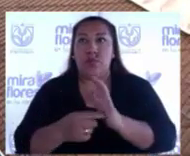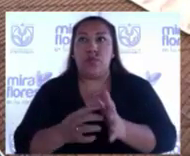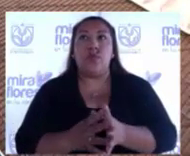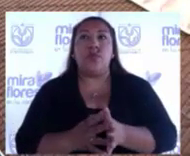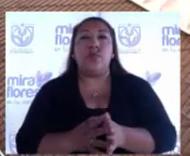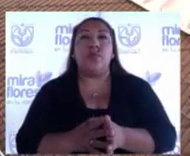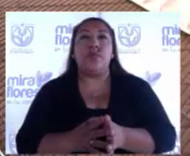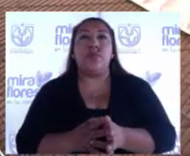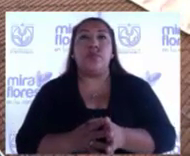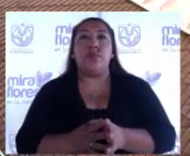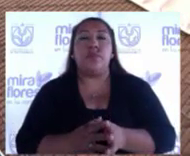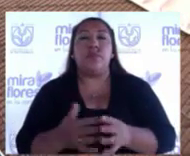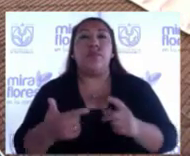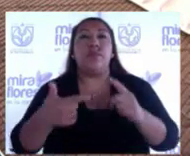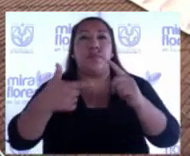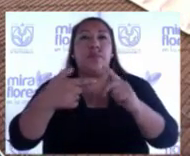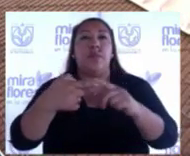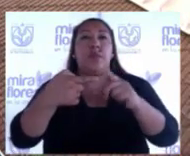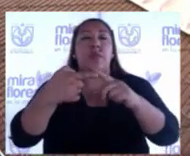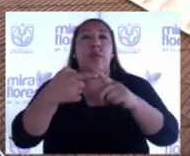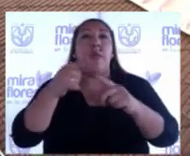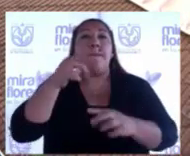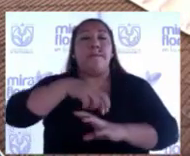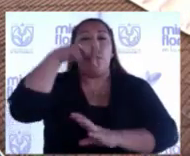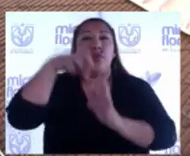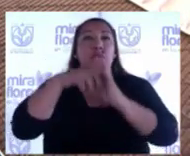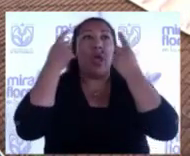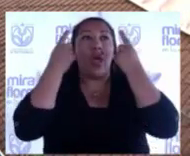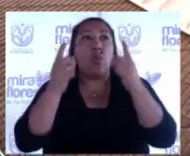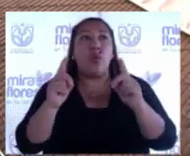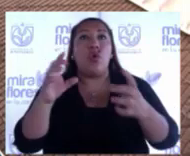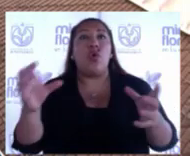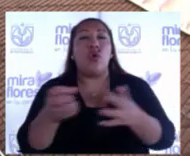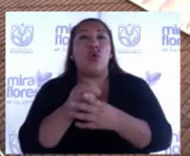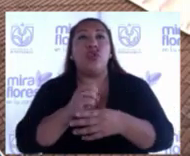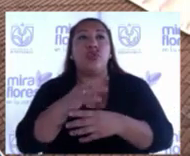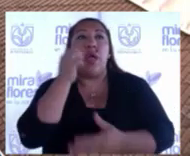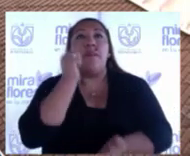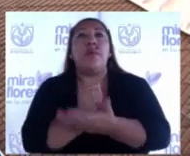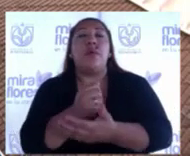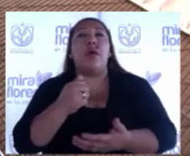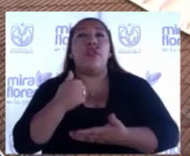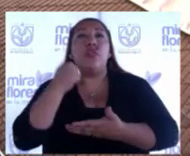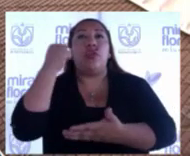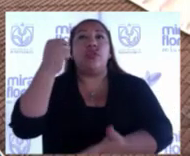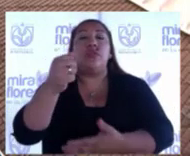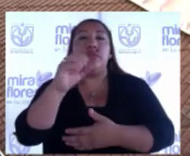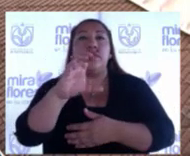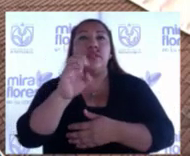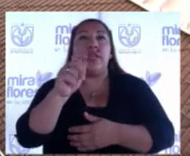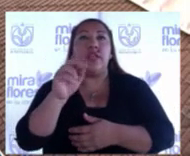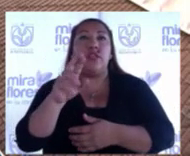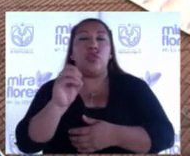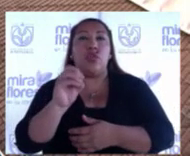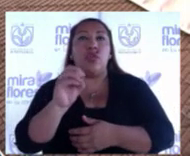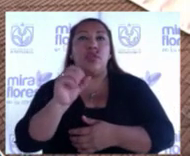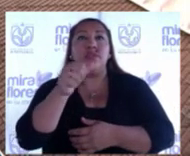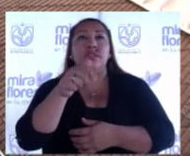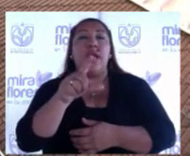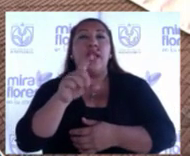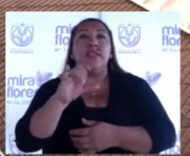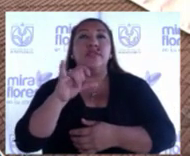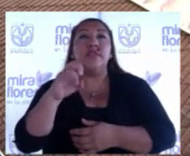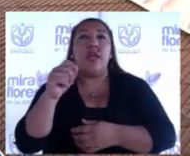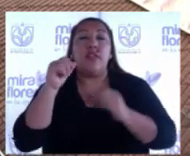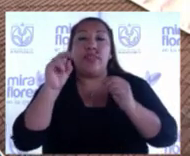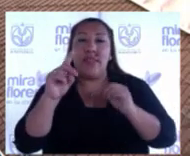entonces. Orden del día. Proyecto de acuerdo de consejo que aprueba la donación a favor de CEDPRO Politécnico Salesiano